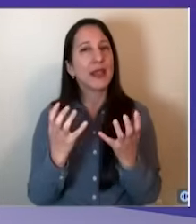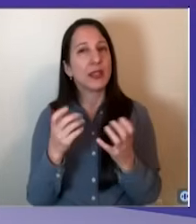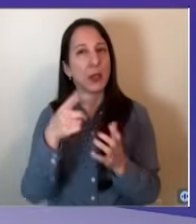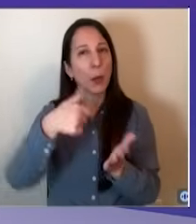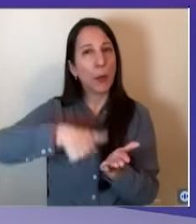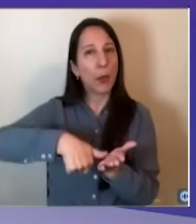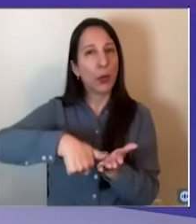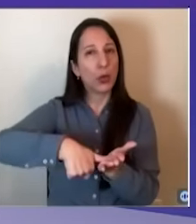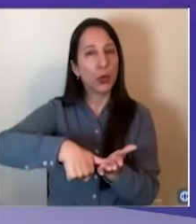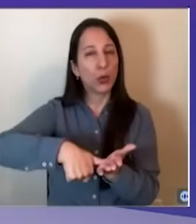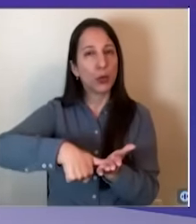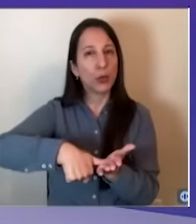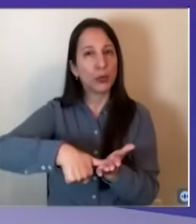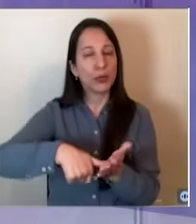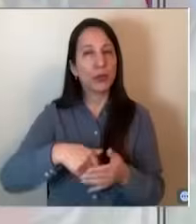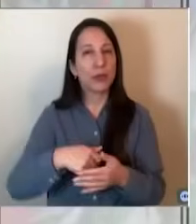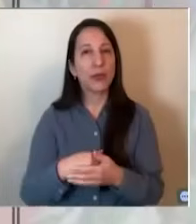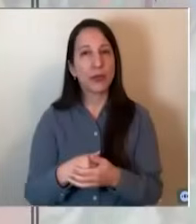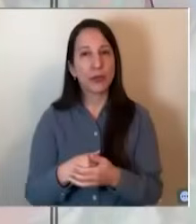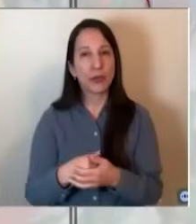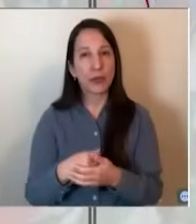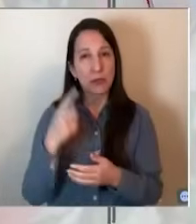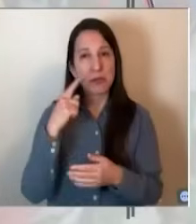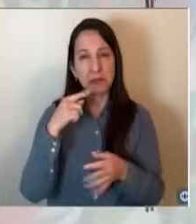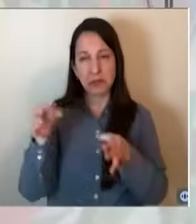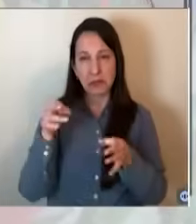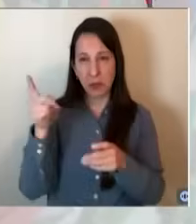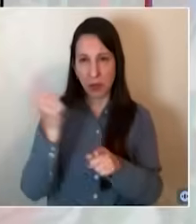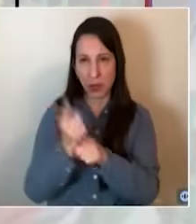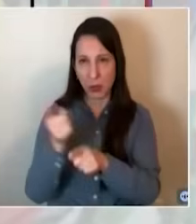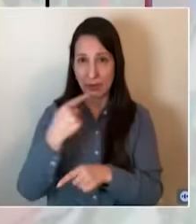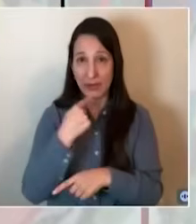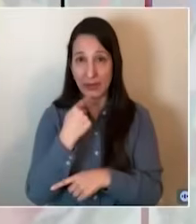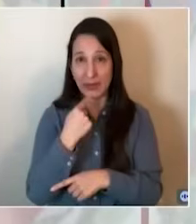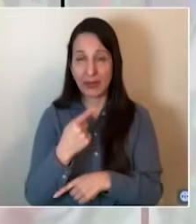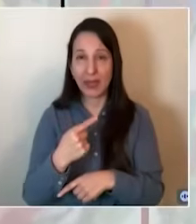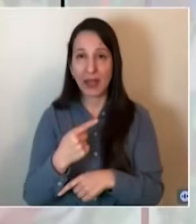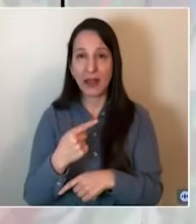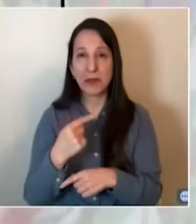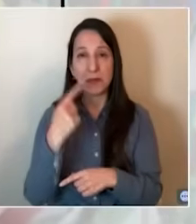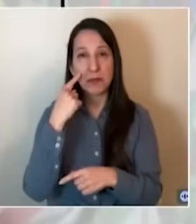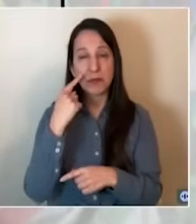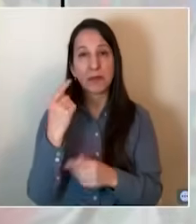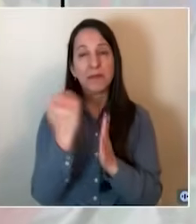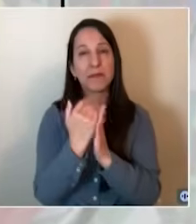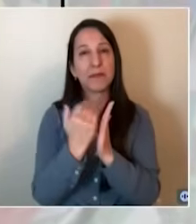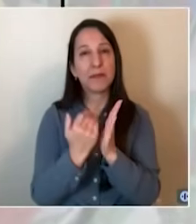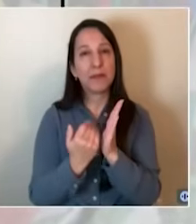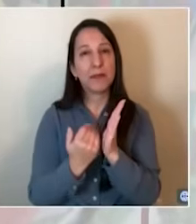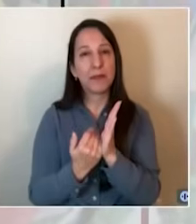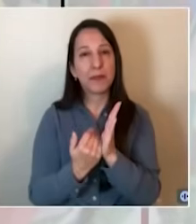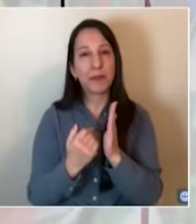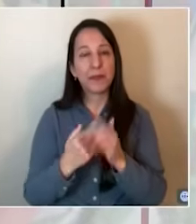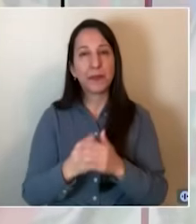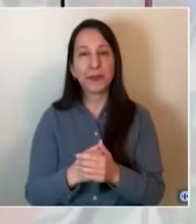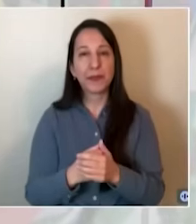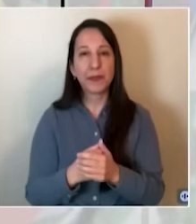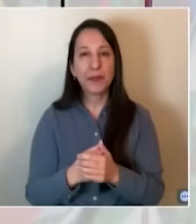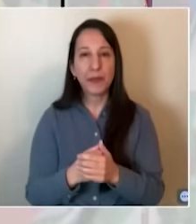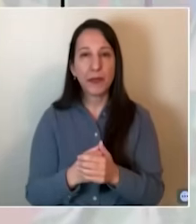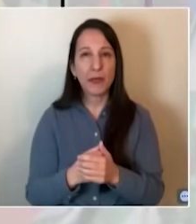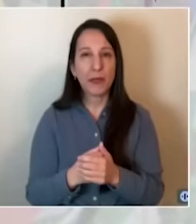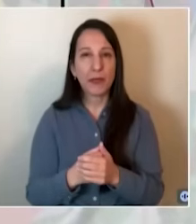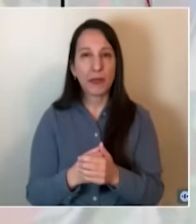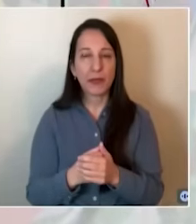para precisamente eso que usted está indicando. Tal vez los compañeros... Porque me sirve para...